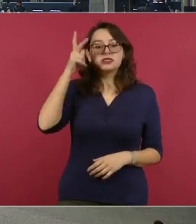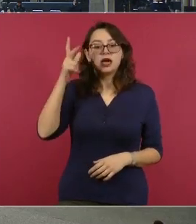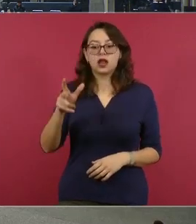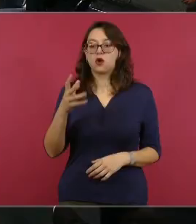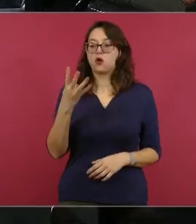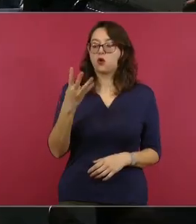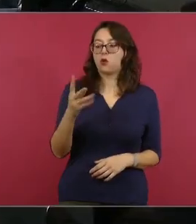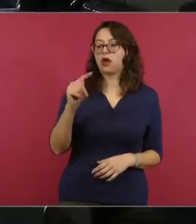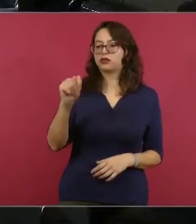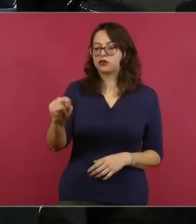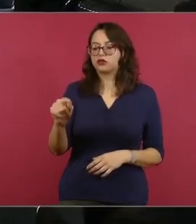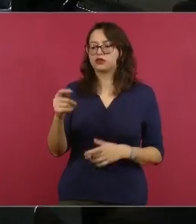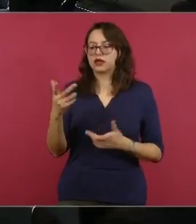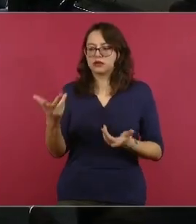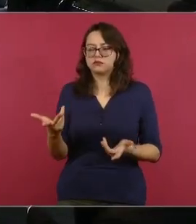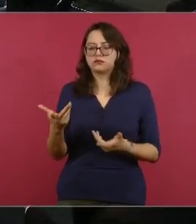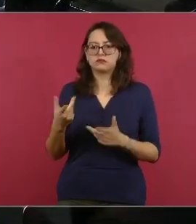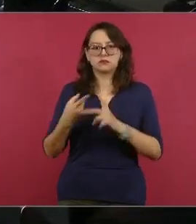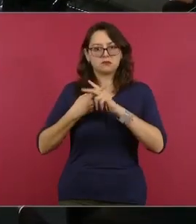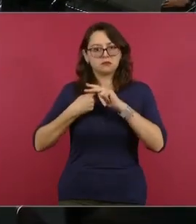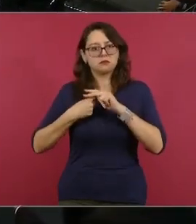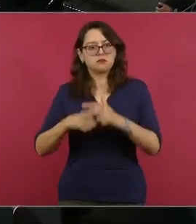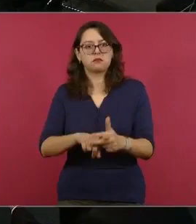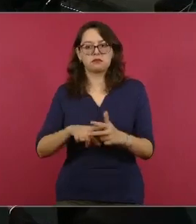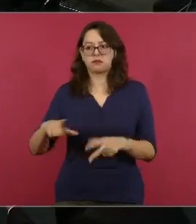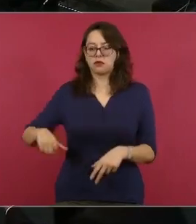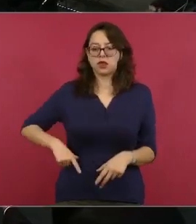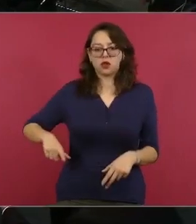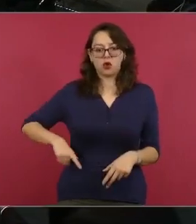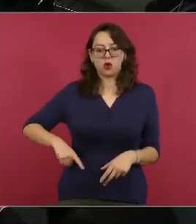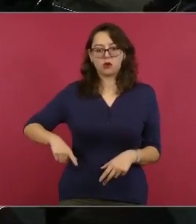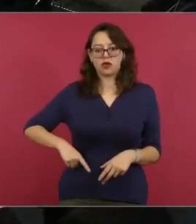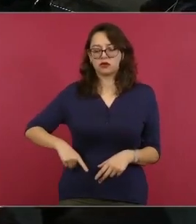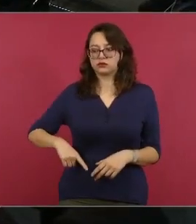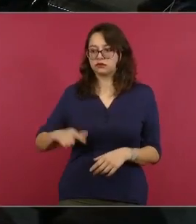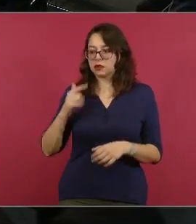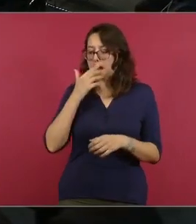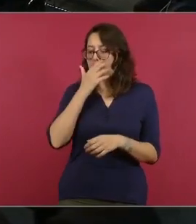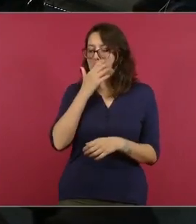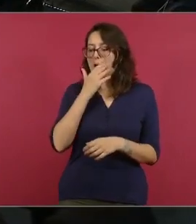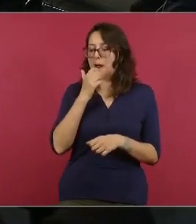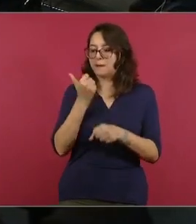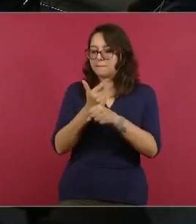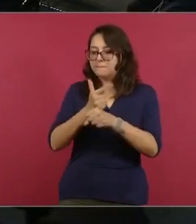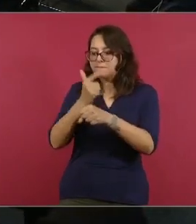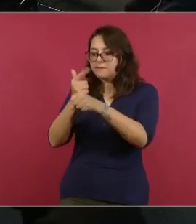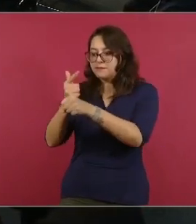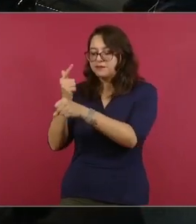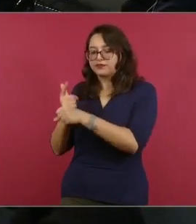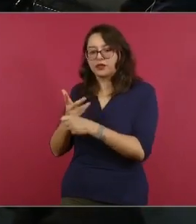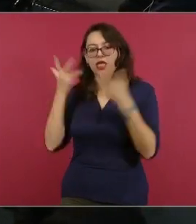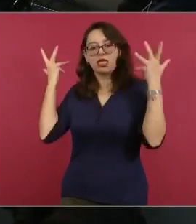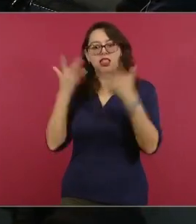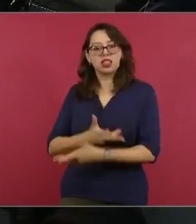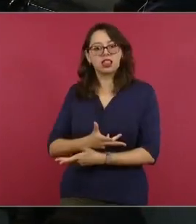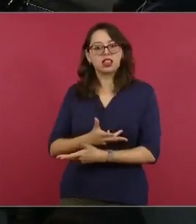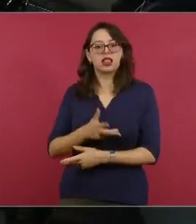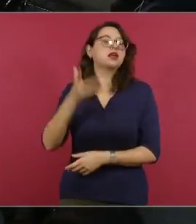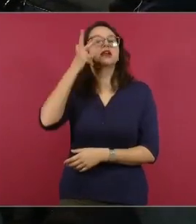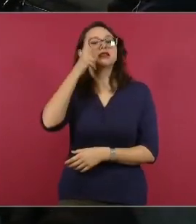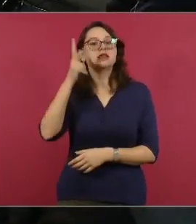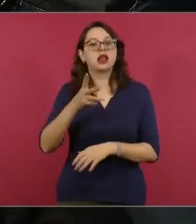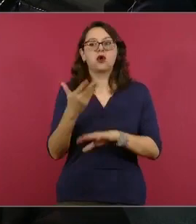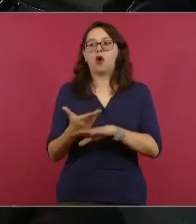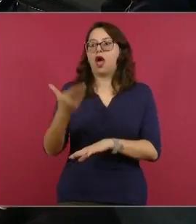luz diversos actos de corrupción orquestados por el viejo régimen en la entidad, tales como la estafa siniestra,